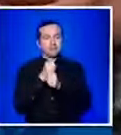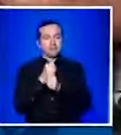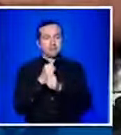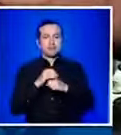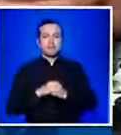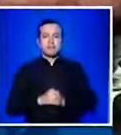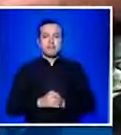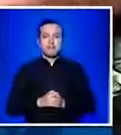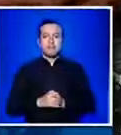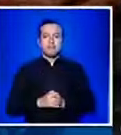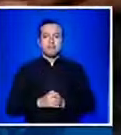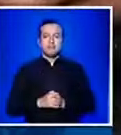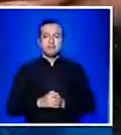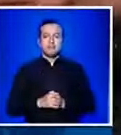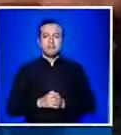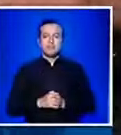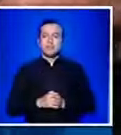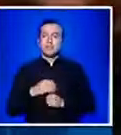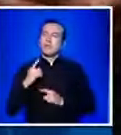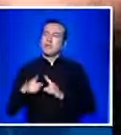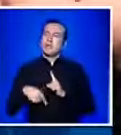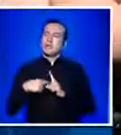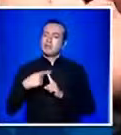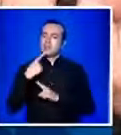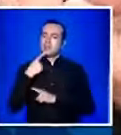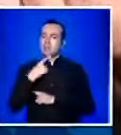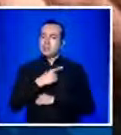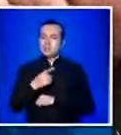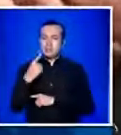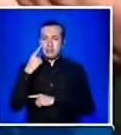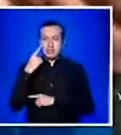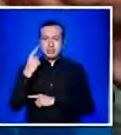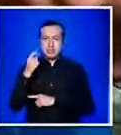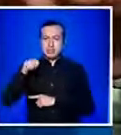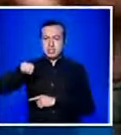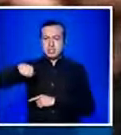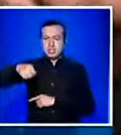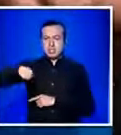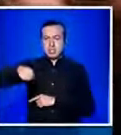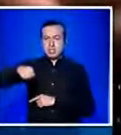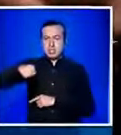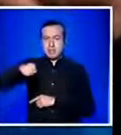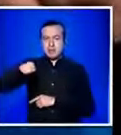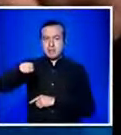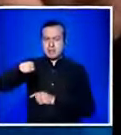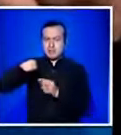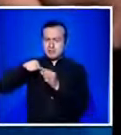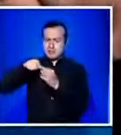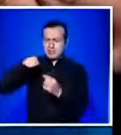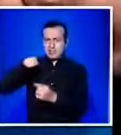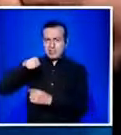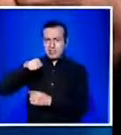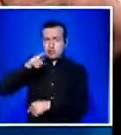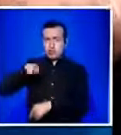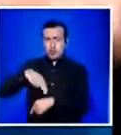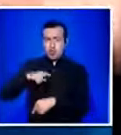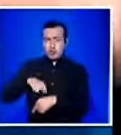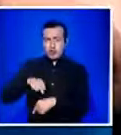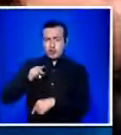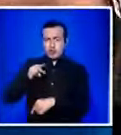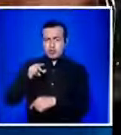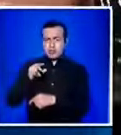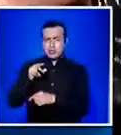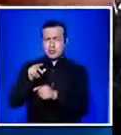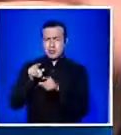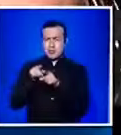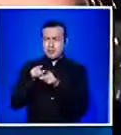vehículo. Y también lo que hay que precisar, ¿no? Es que incluso la llave es muy diferente, es como que tipo estrella para